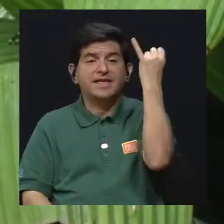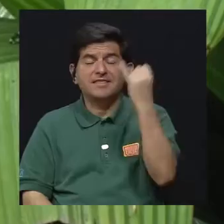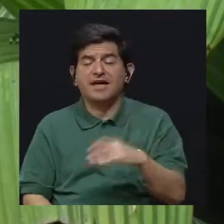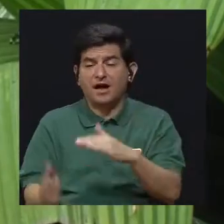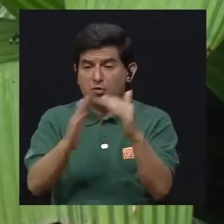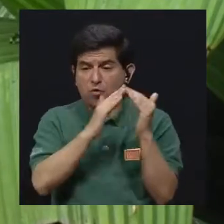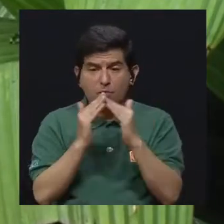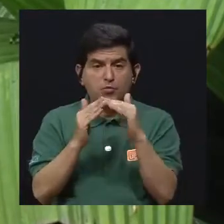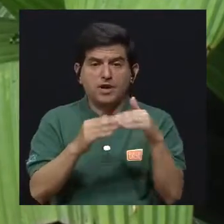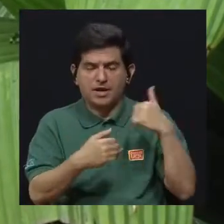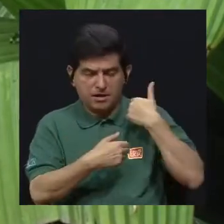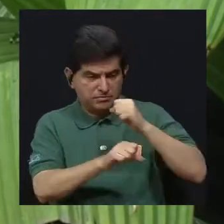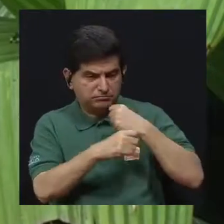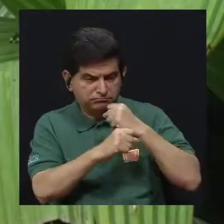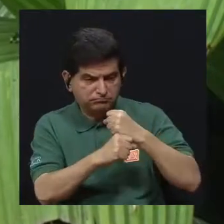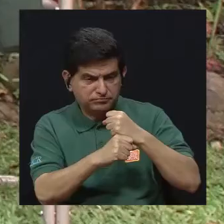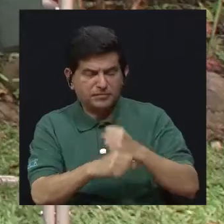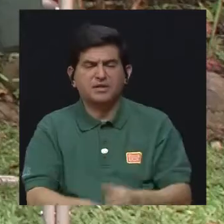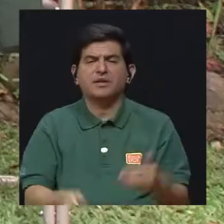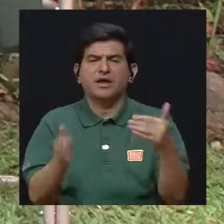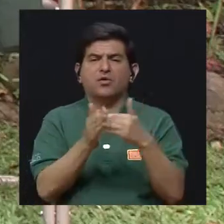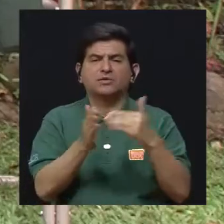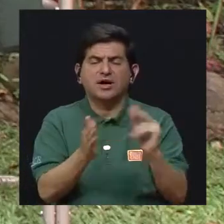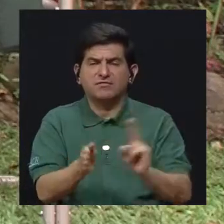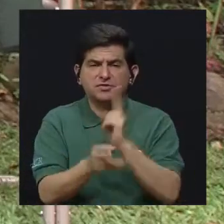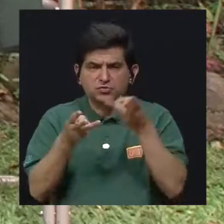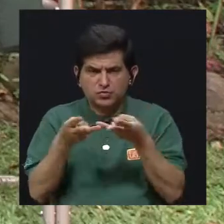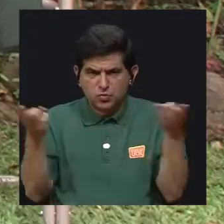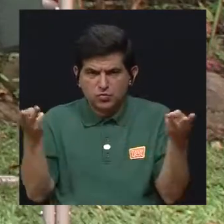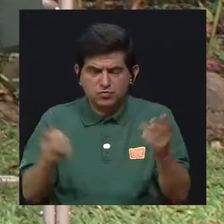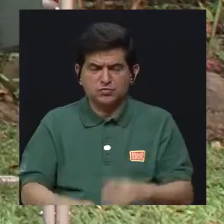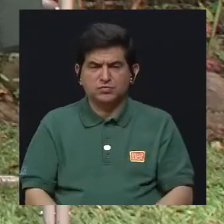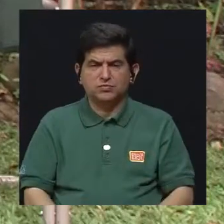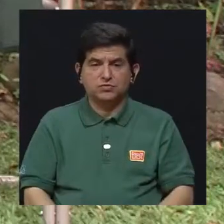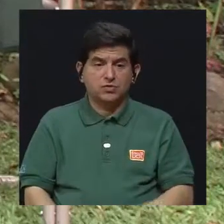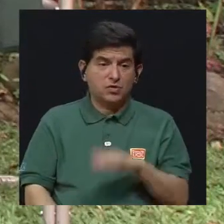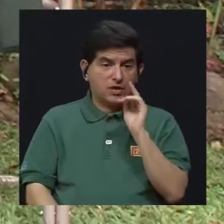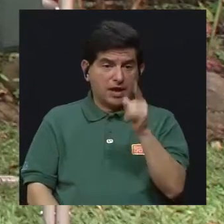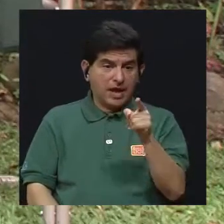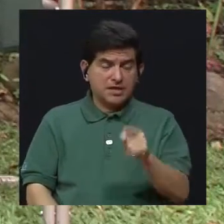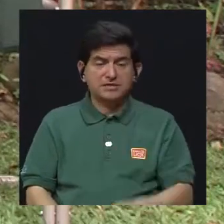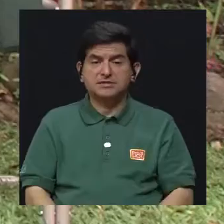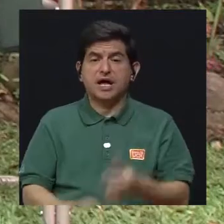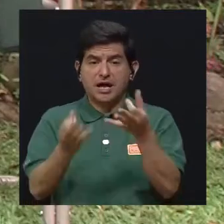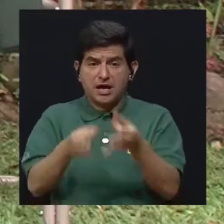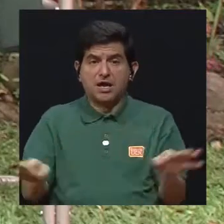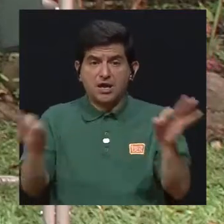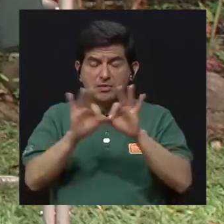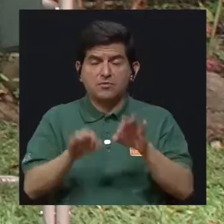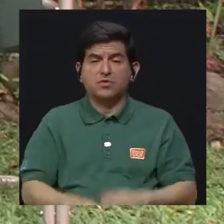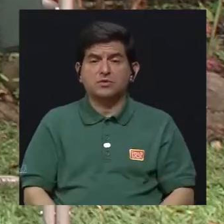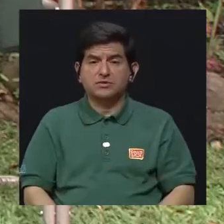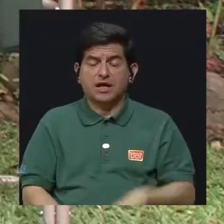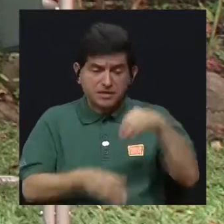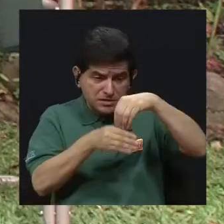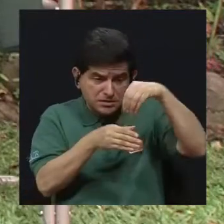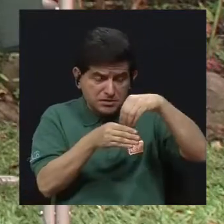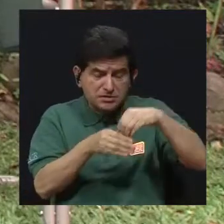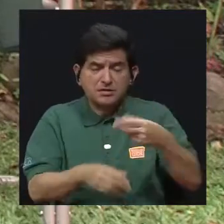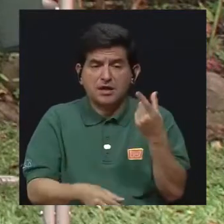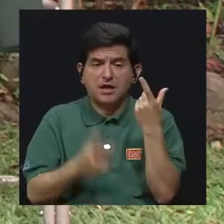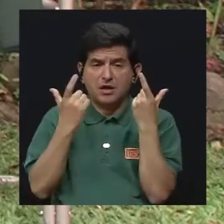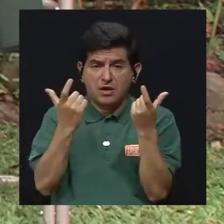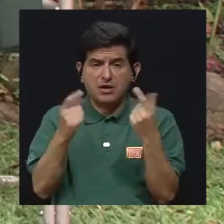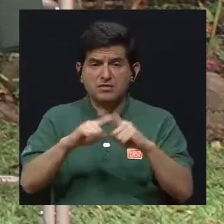iniciativas comunales y municipales de reciclaje, que se ha convertido en una fuente importante de ingresos